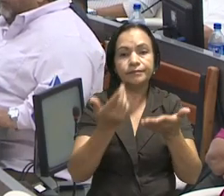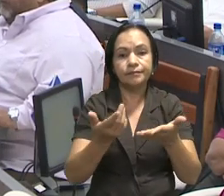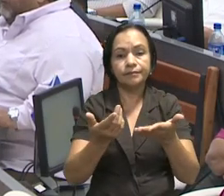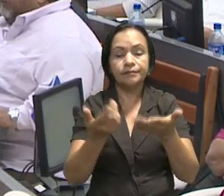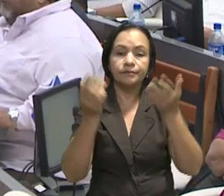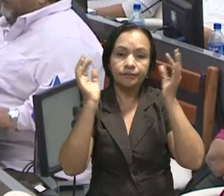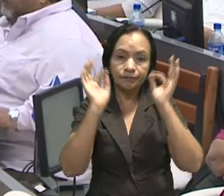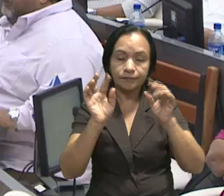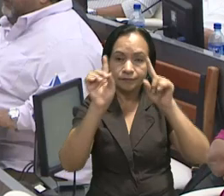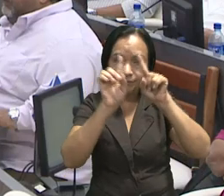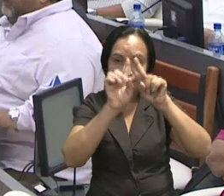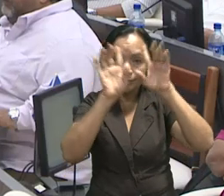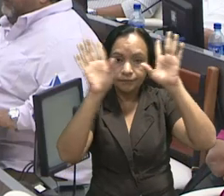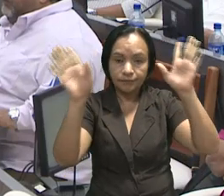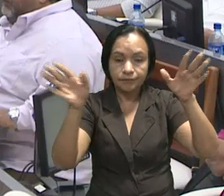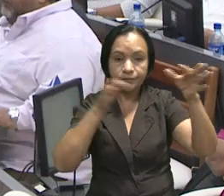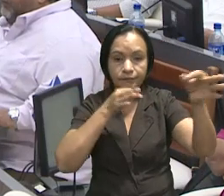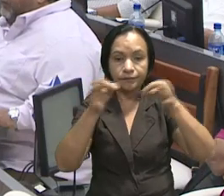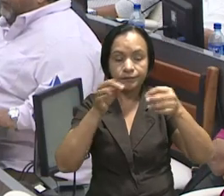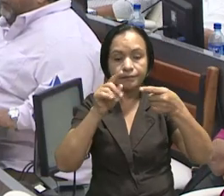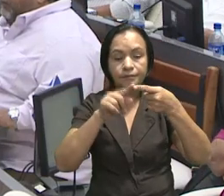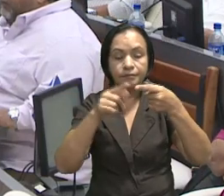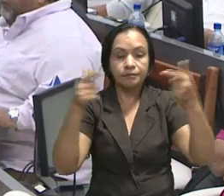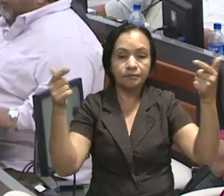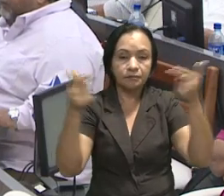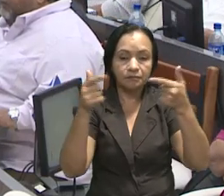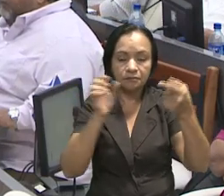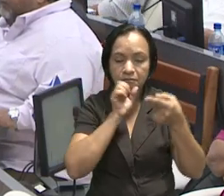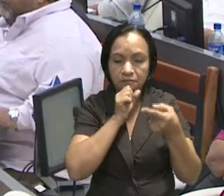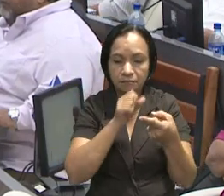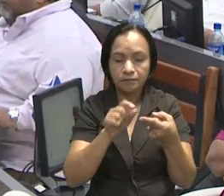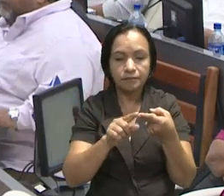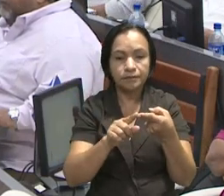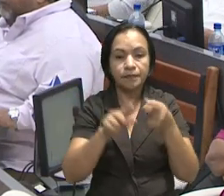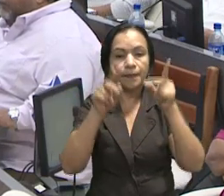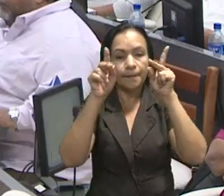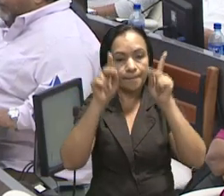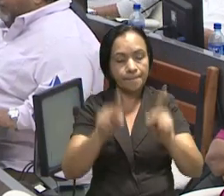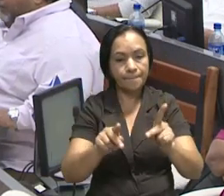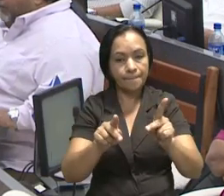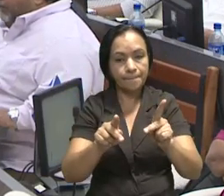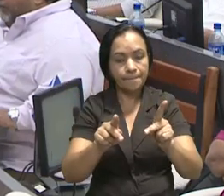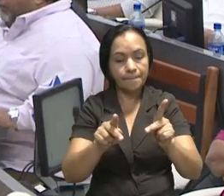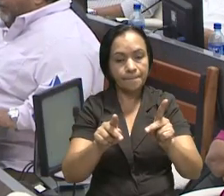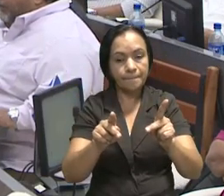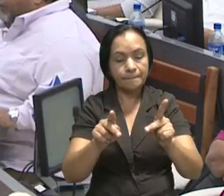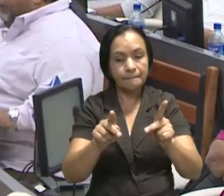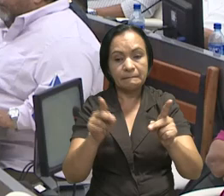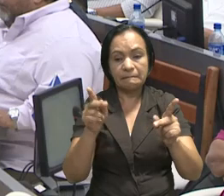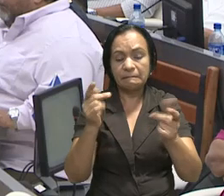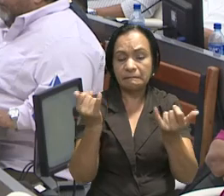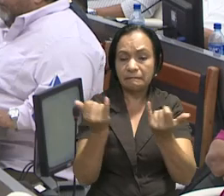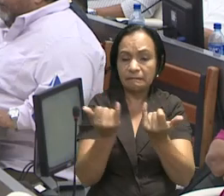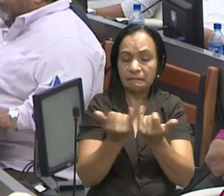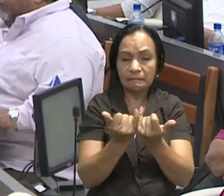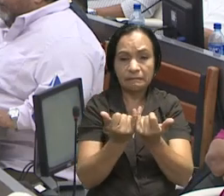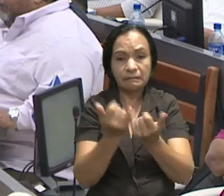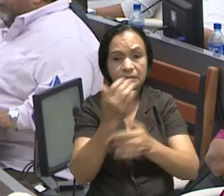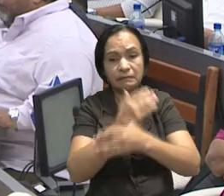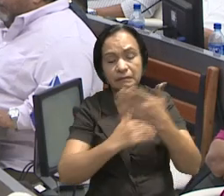Y bien claro lo habla: veteranos de guerra y personas con invalidez por